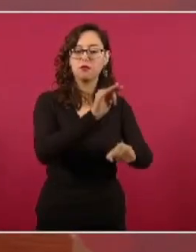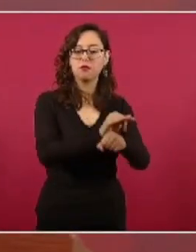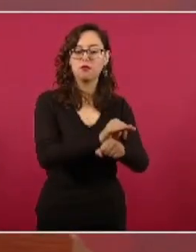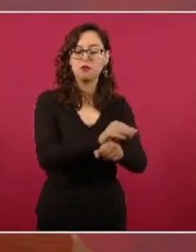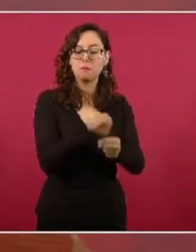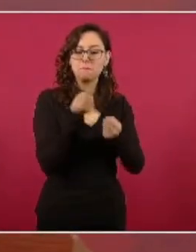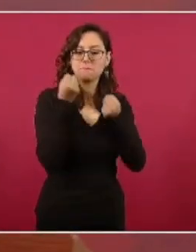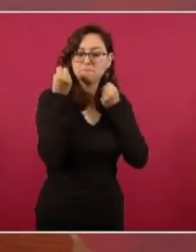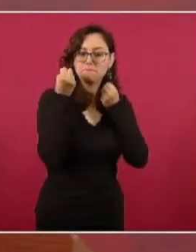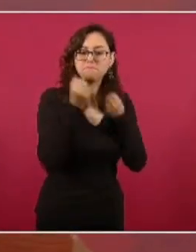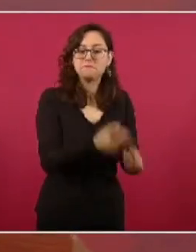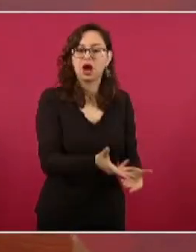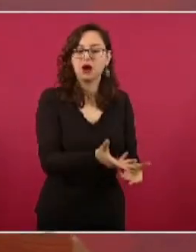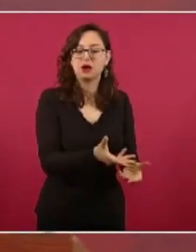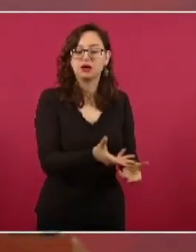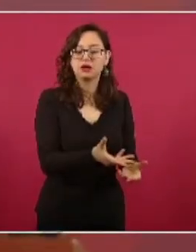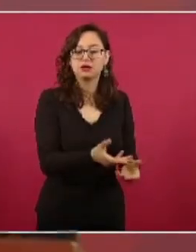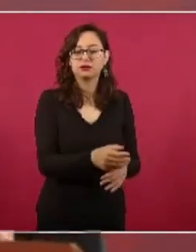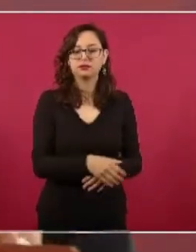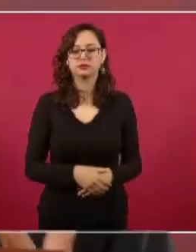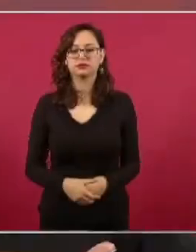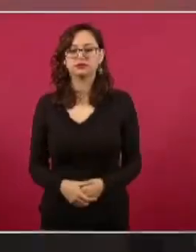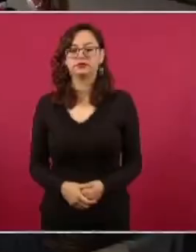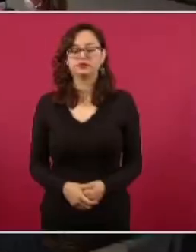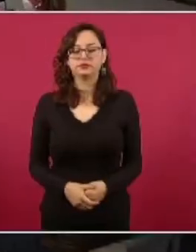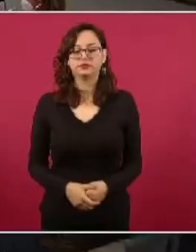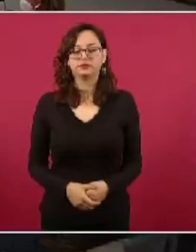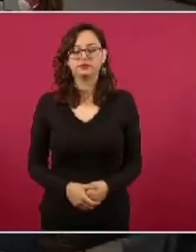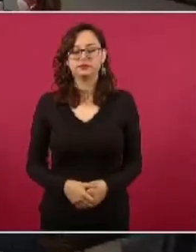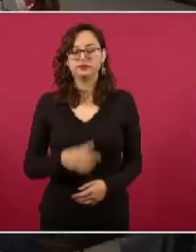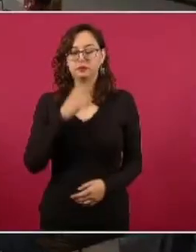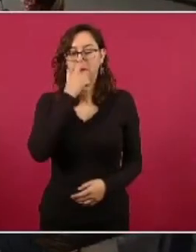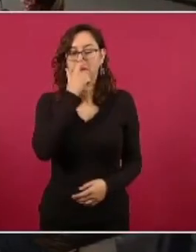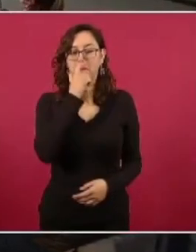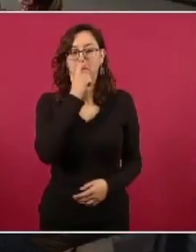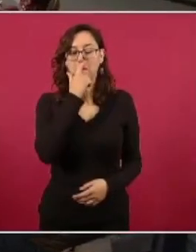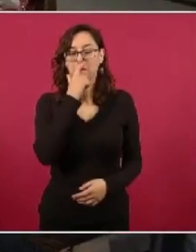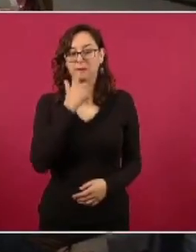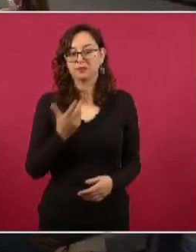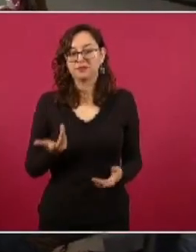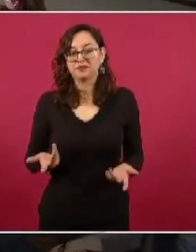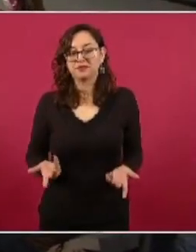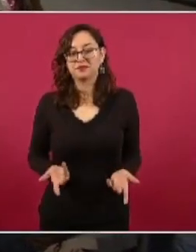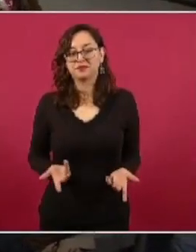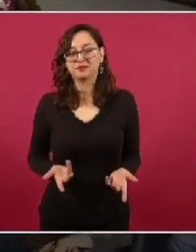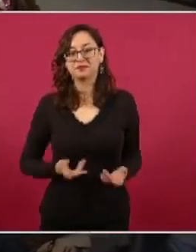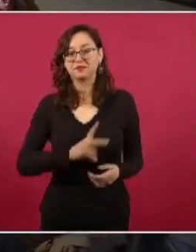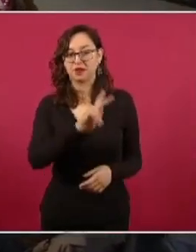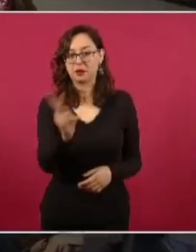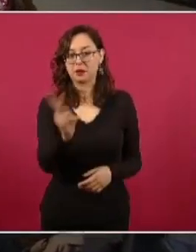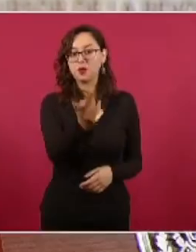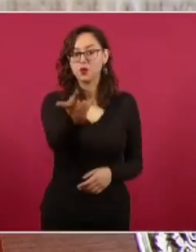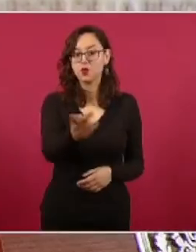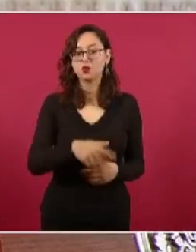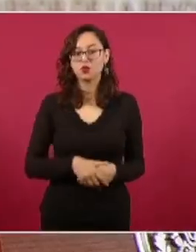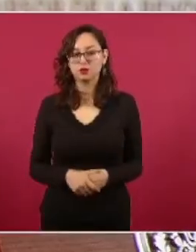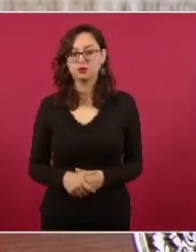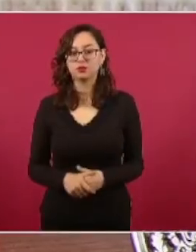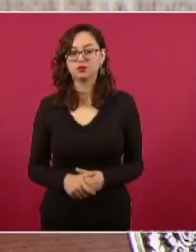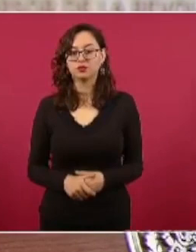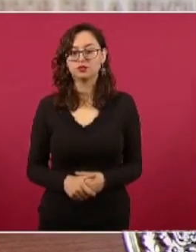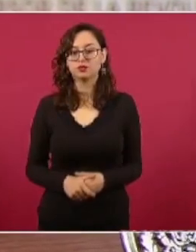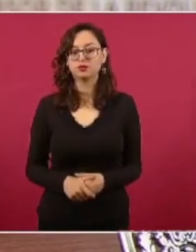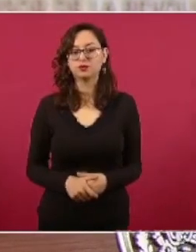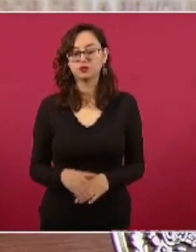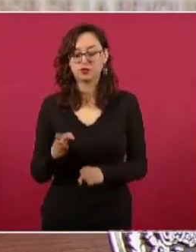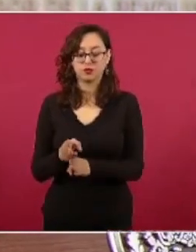todas. A ver, les pregunto a ustedes, ¿qué reforma